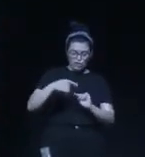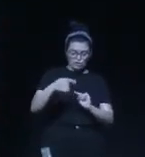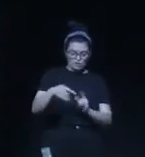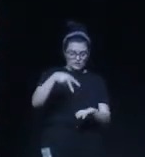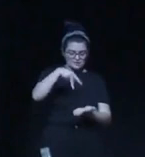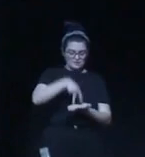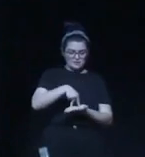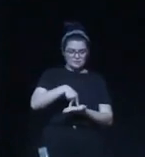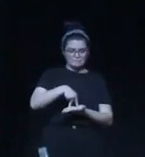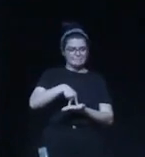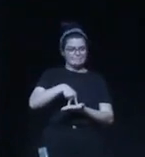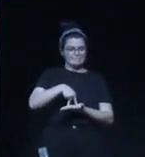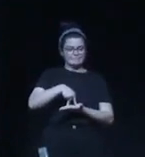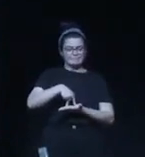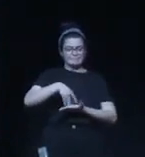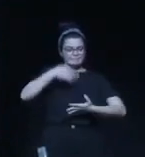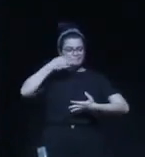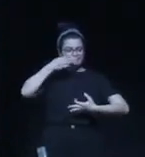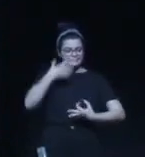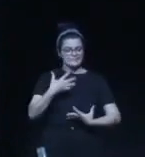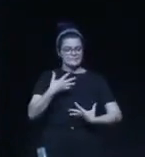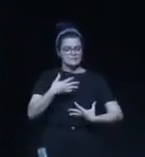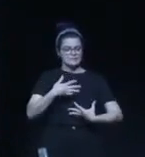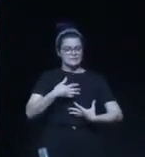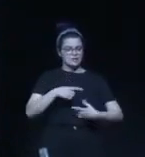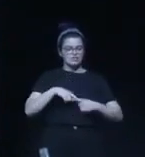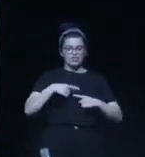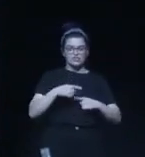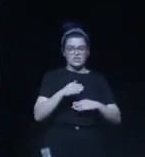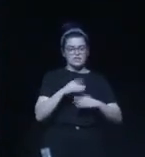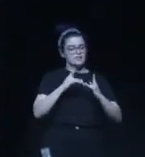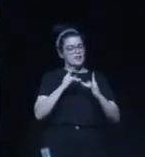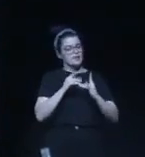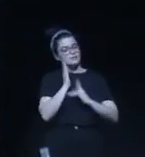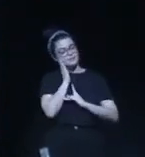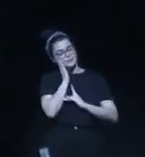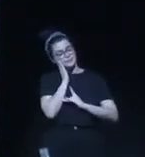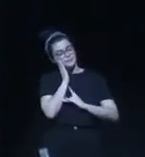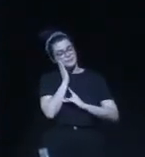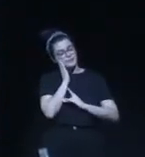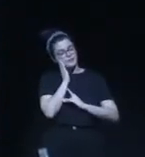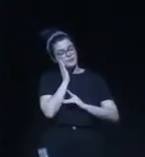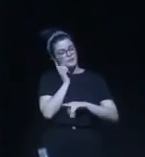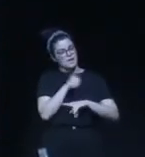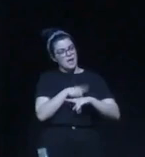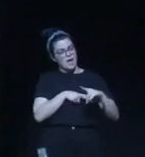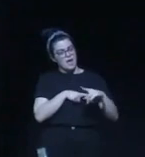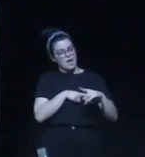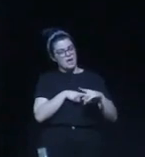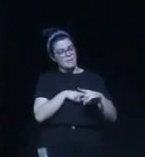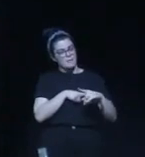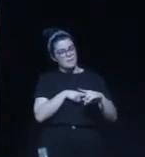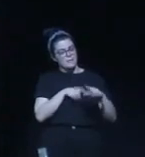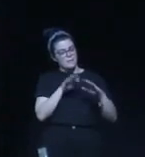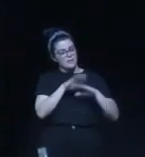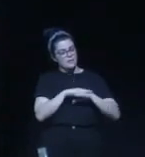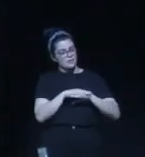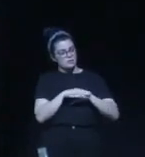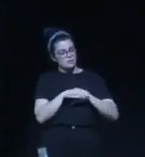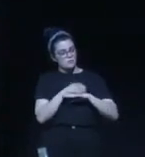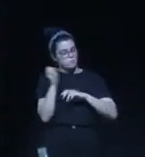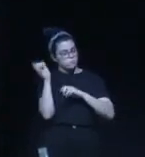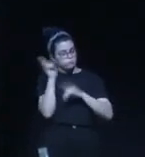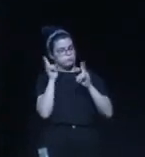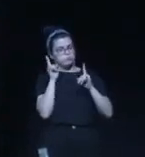algo, cada día estás en la cama y te levantas a medianoche y dices, ¿qué está pasando? ¿No? No te